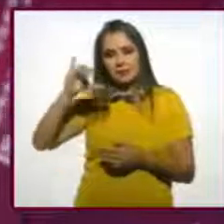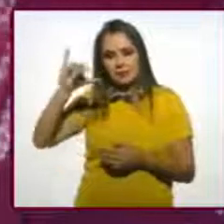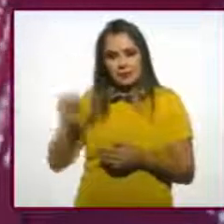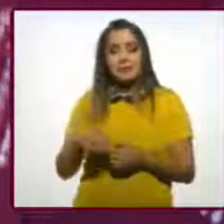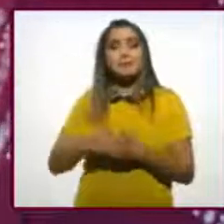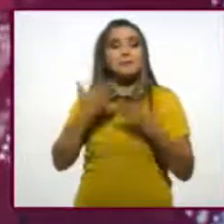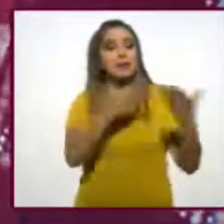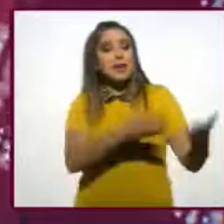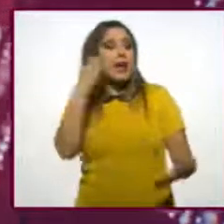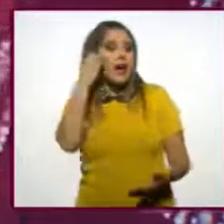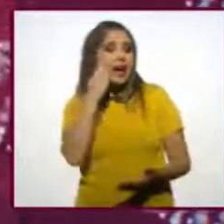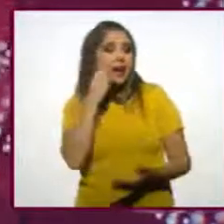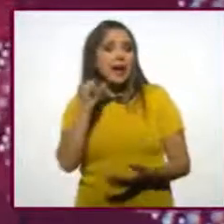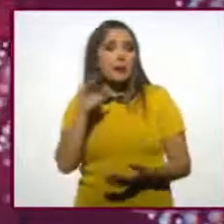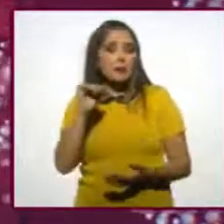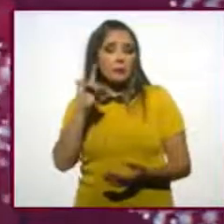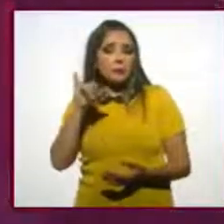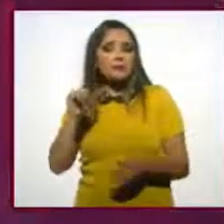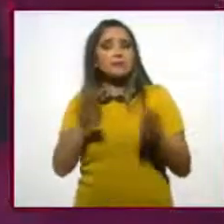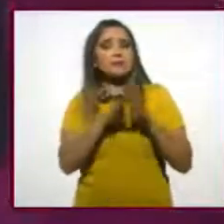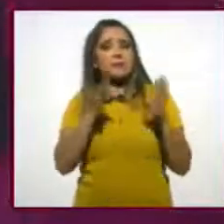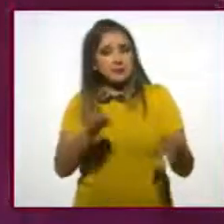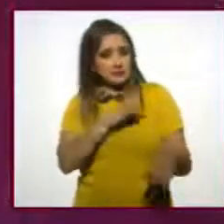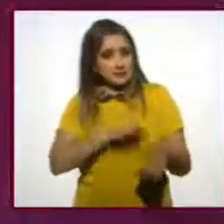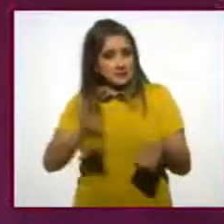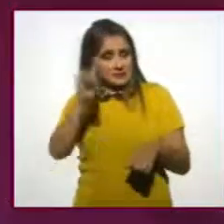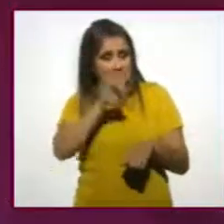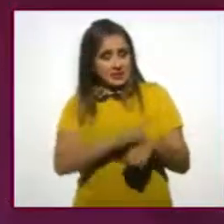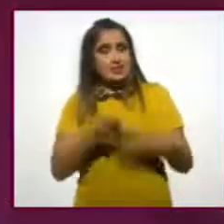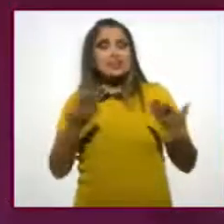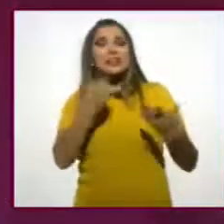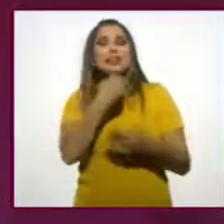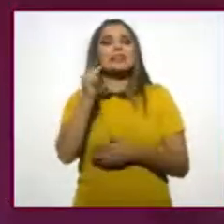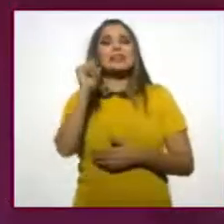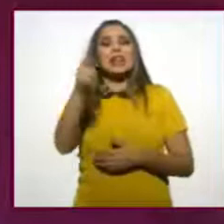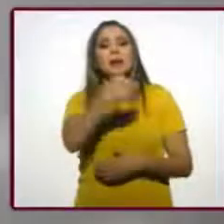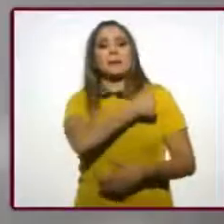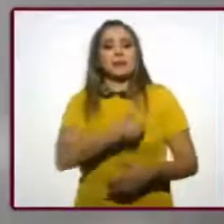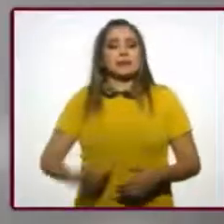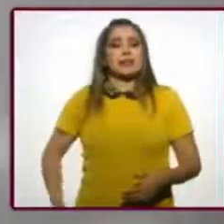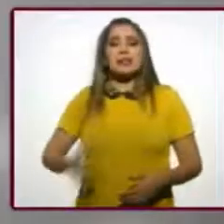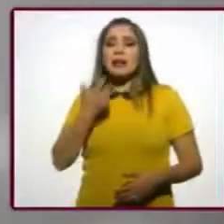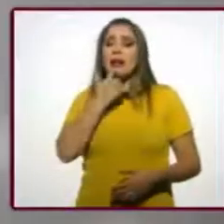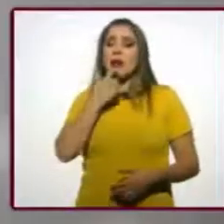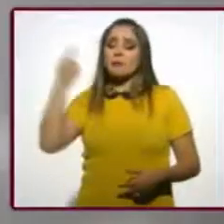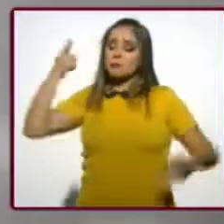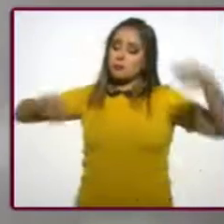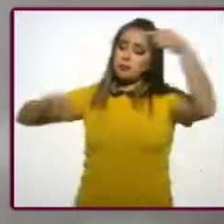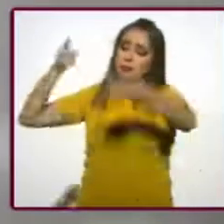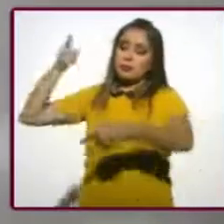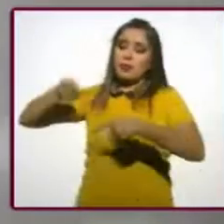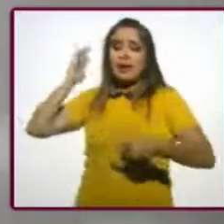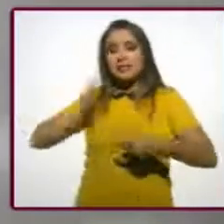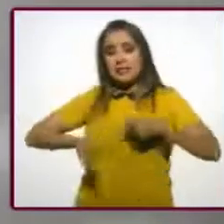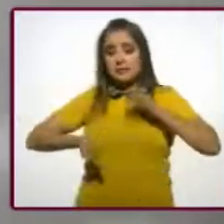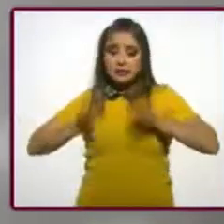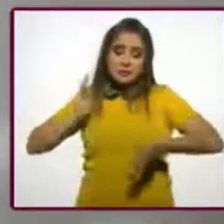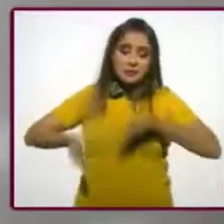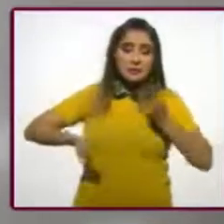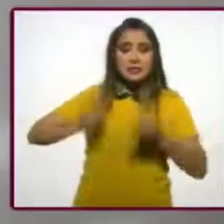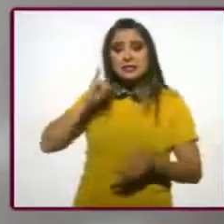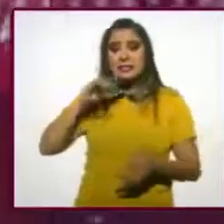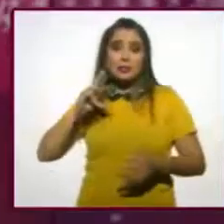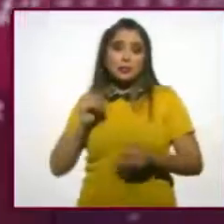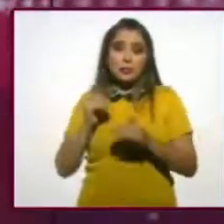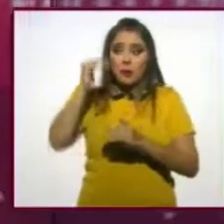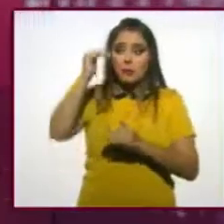Francisco Abundis, ¿cómo estás? Buenos días. Muy bien, buen día, ¿cómo están? Hola, ¿cómo le ha ido al presidente Andrés Manuel López Obrador? Parece que va bien en